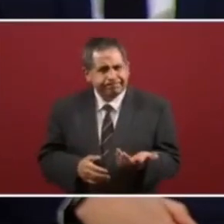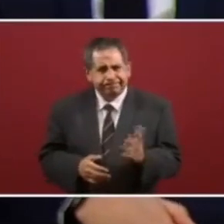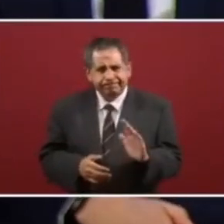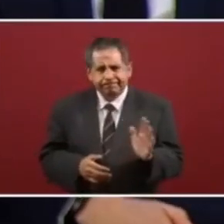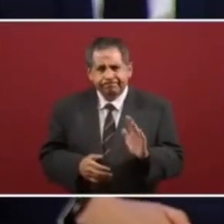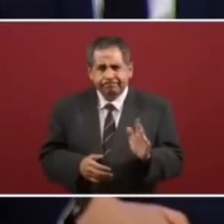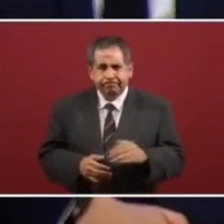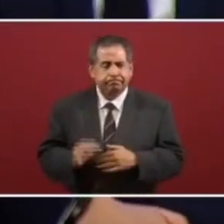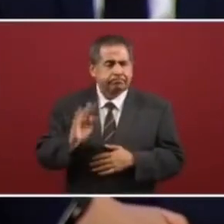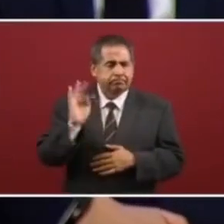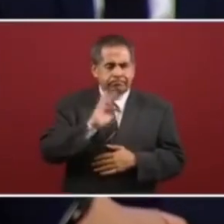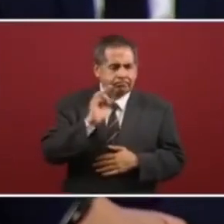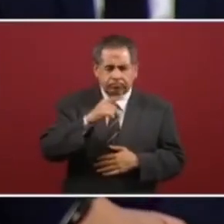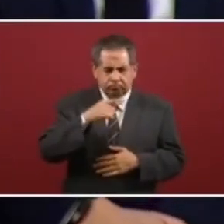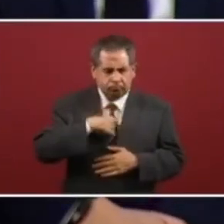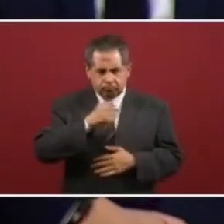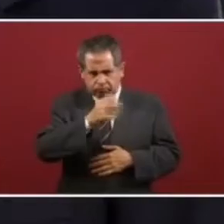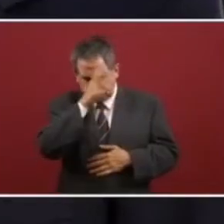puedo no estar de acuerdo